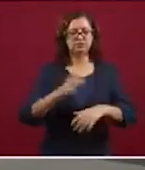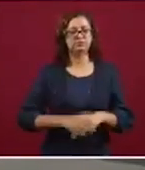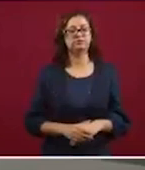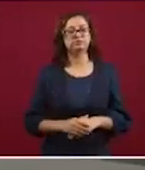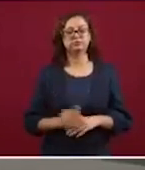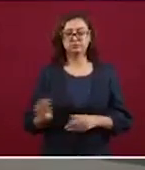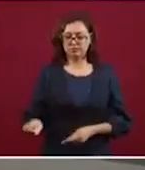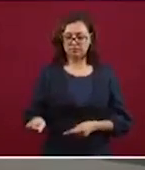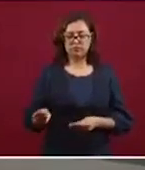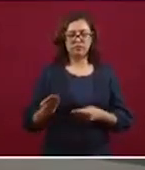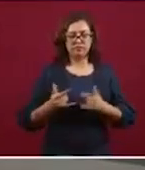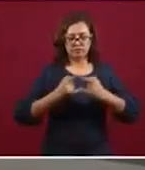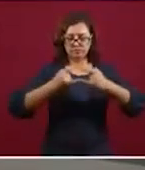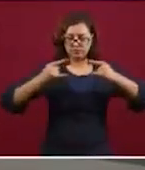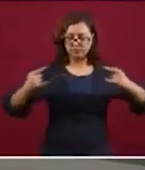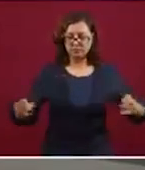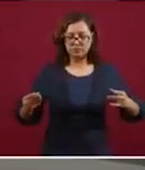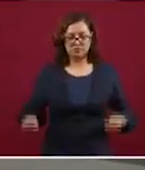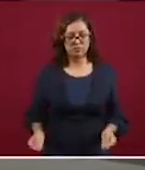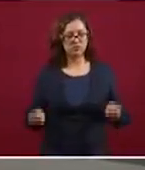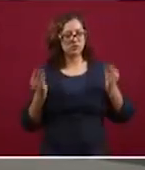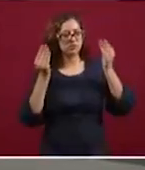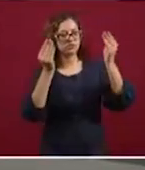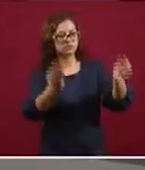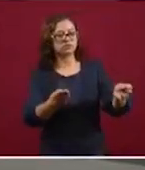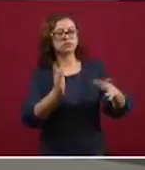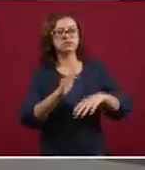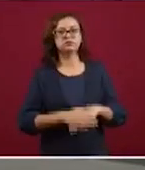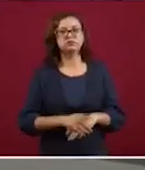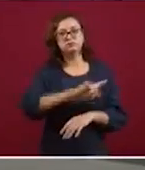y no se concreta,